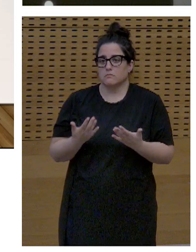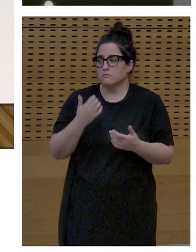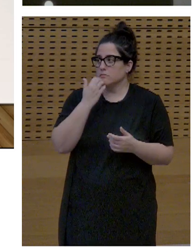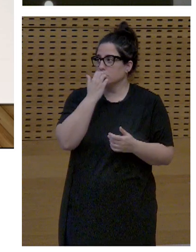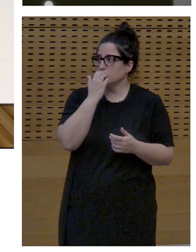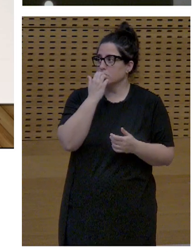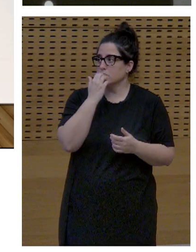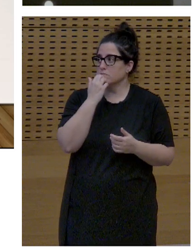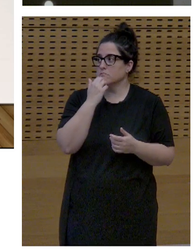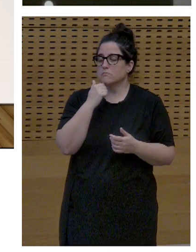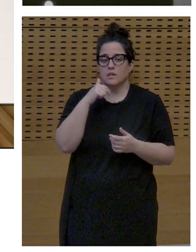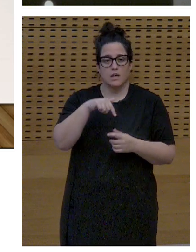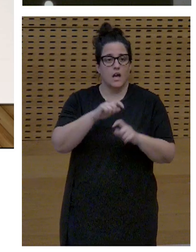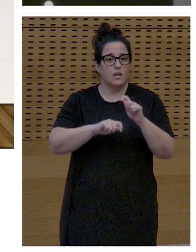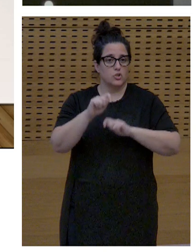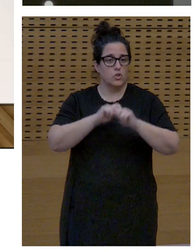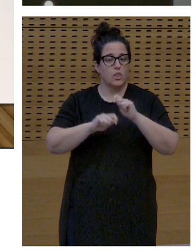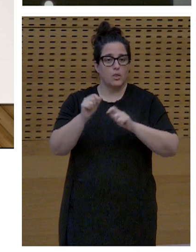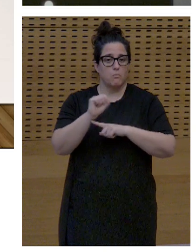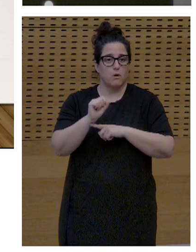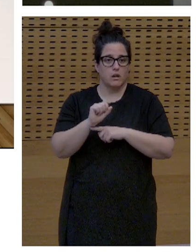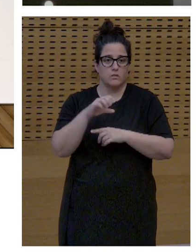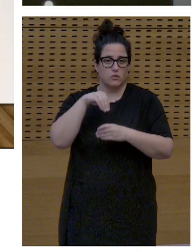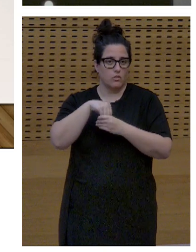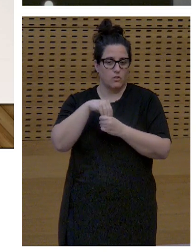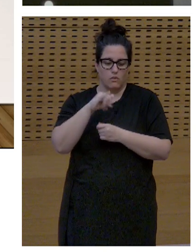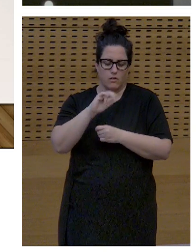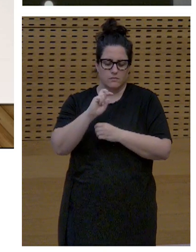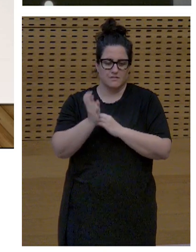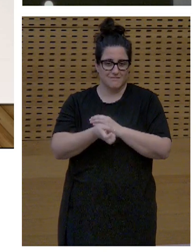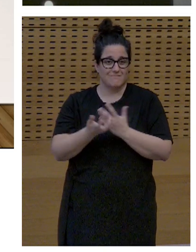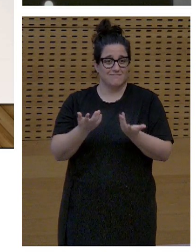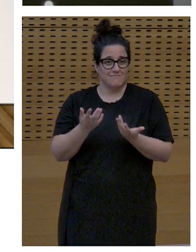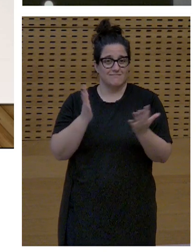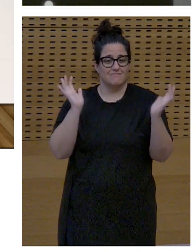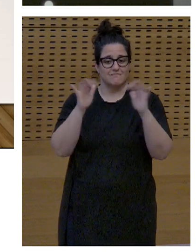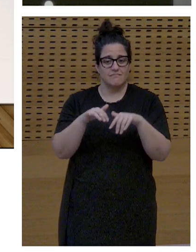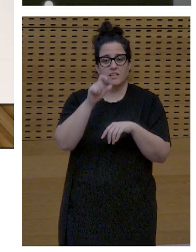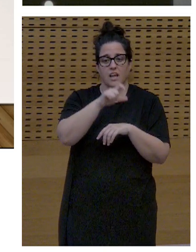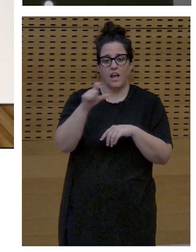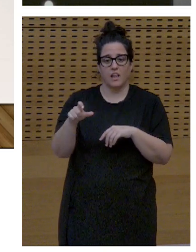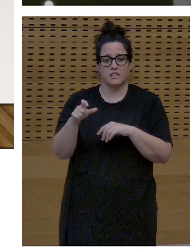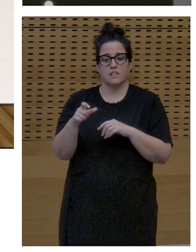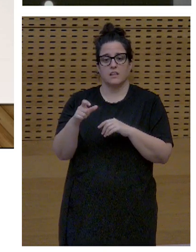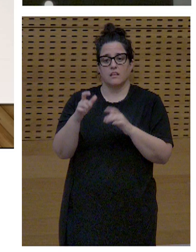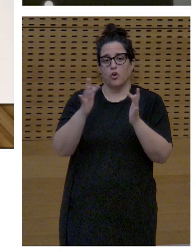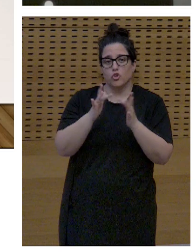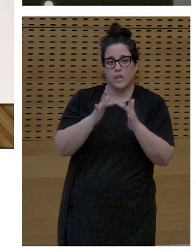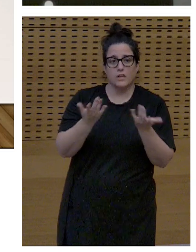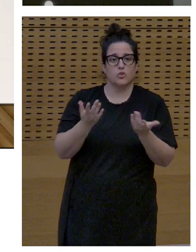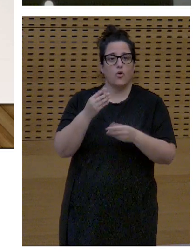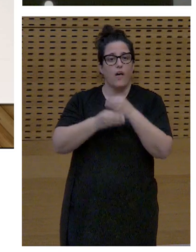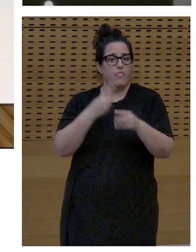la Asociación de Parkinson combina todo esto, combina estar con gente, combina hacer cosas. Bueno,